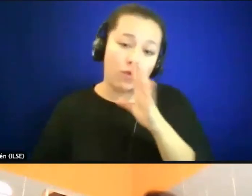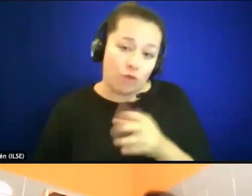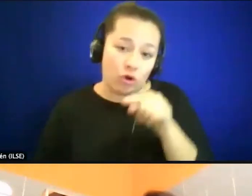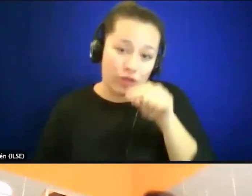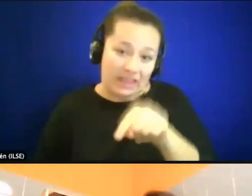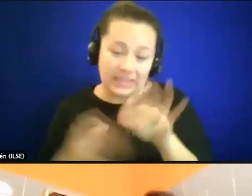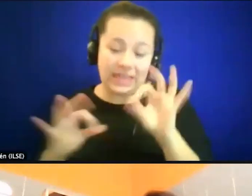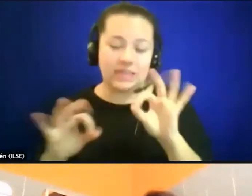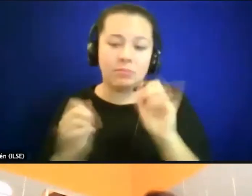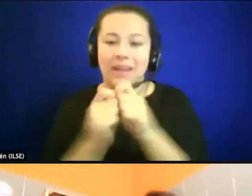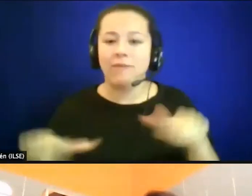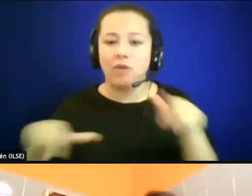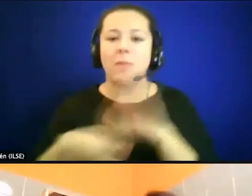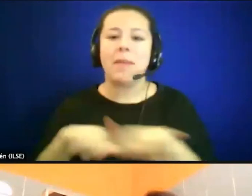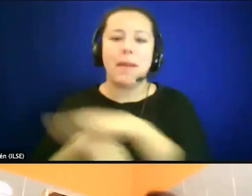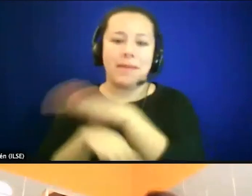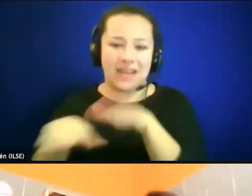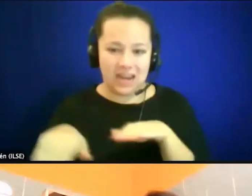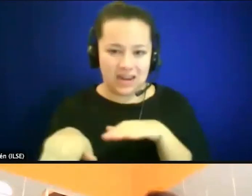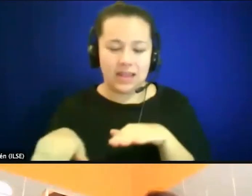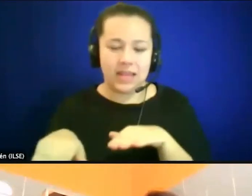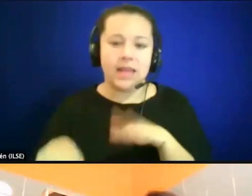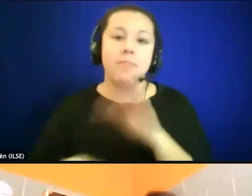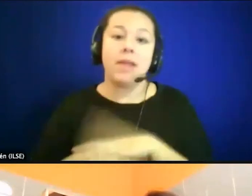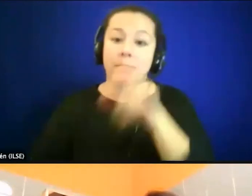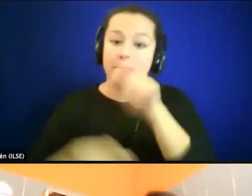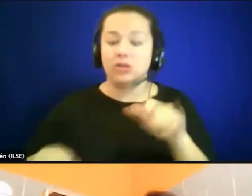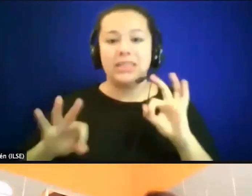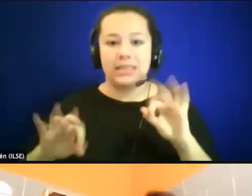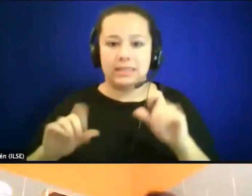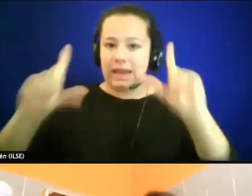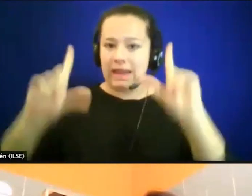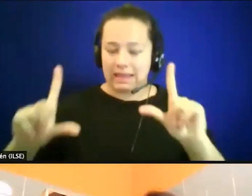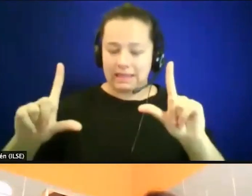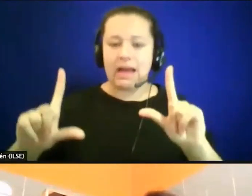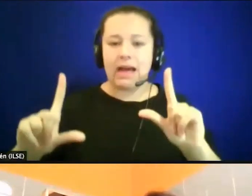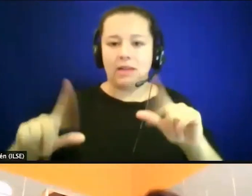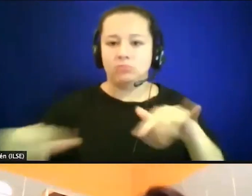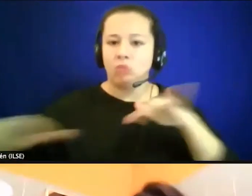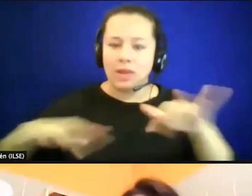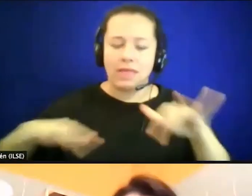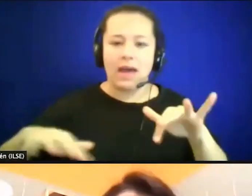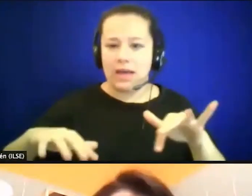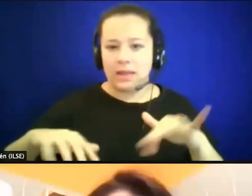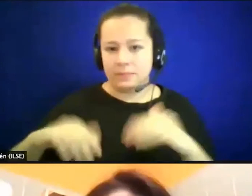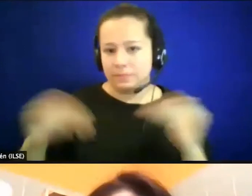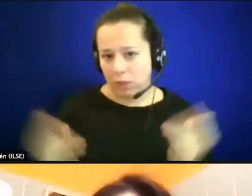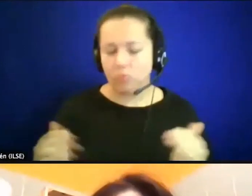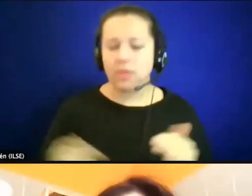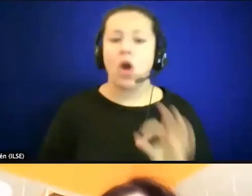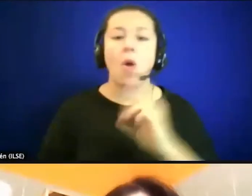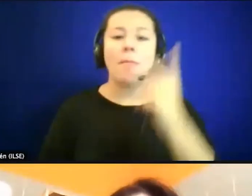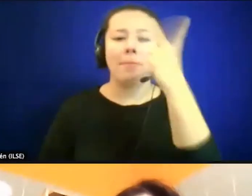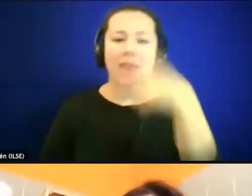plazas de aparcamiento para personas con tarjetas de movilidad reducida. Blind Explorer o Tuso, que favorecen